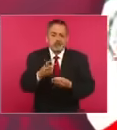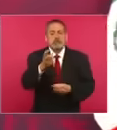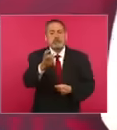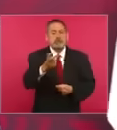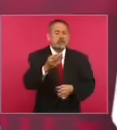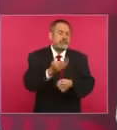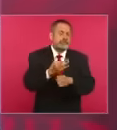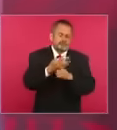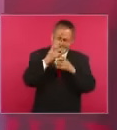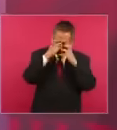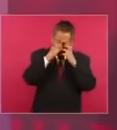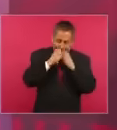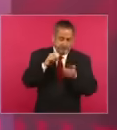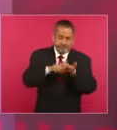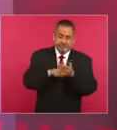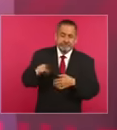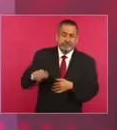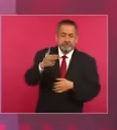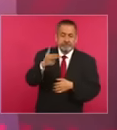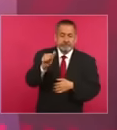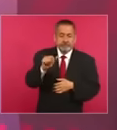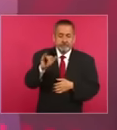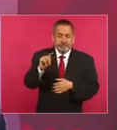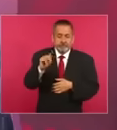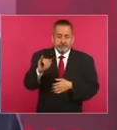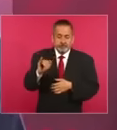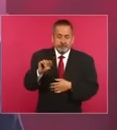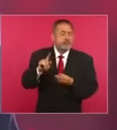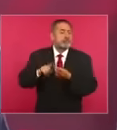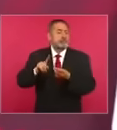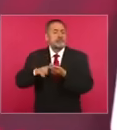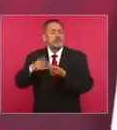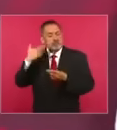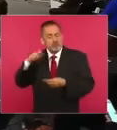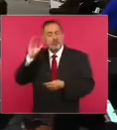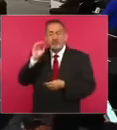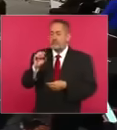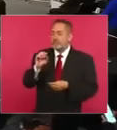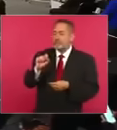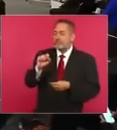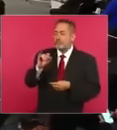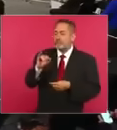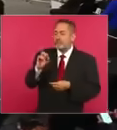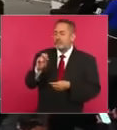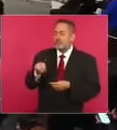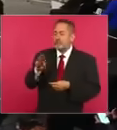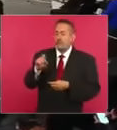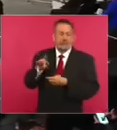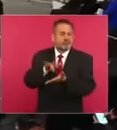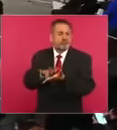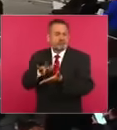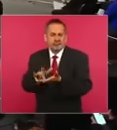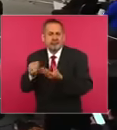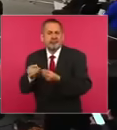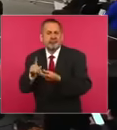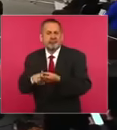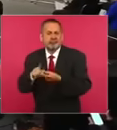en Haití, porque ¿saben dónde se fue a refugiar y dónde apoyaron a Simón